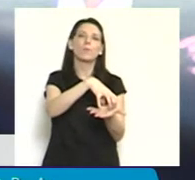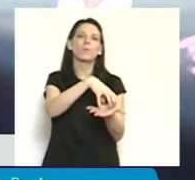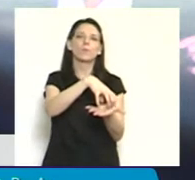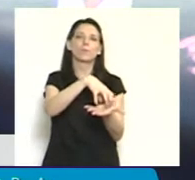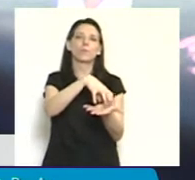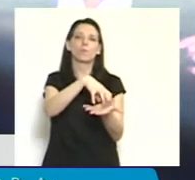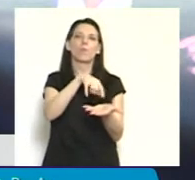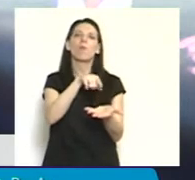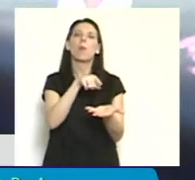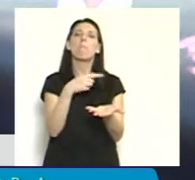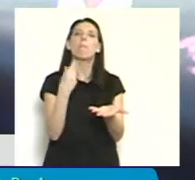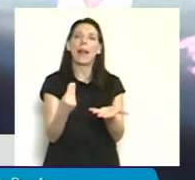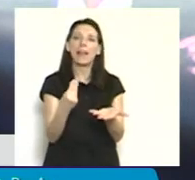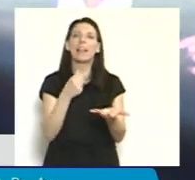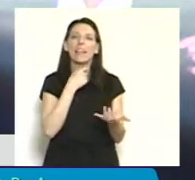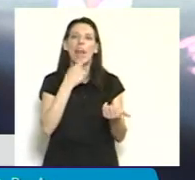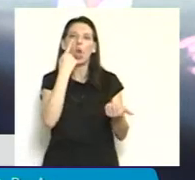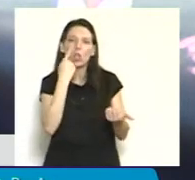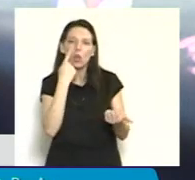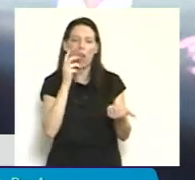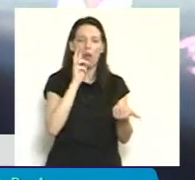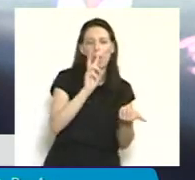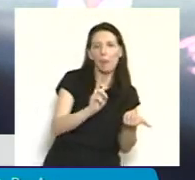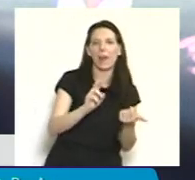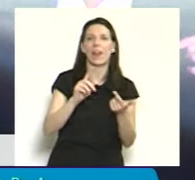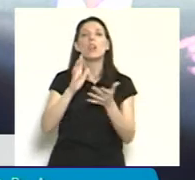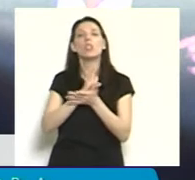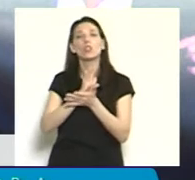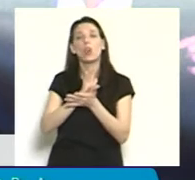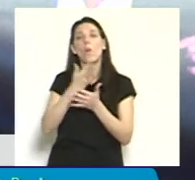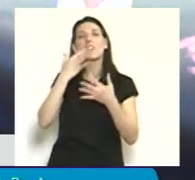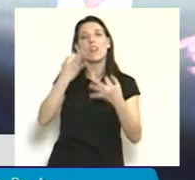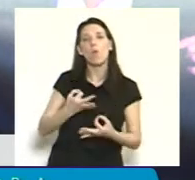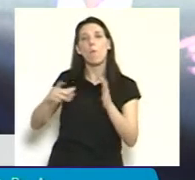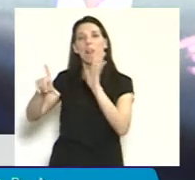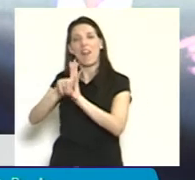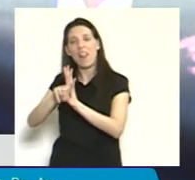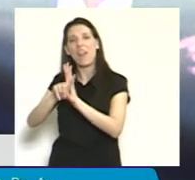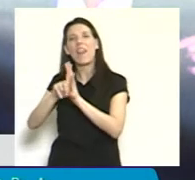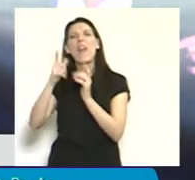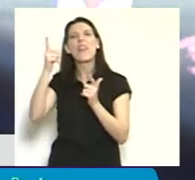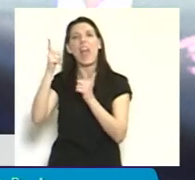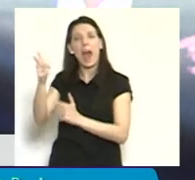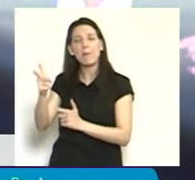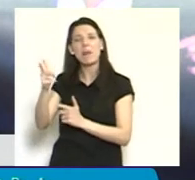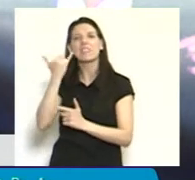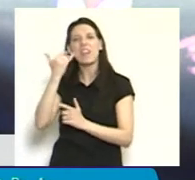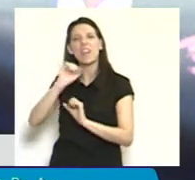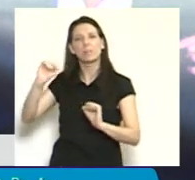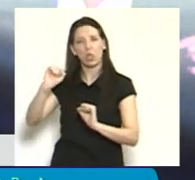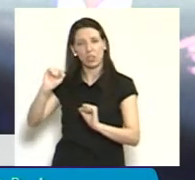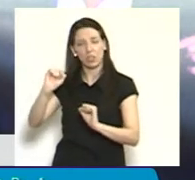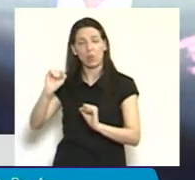la aplicación, control y fiscalización de la Ley Nacional de Armas y Explosivos, sus reglamentaciones y